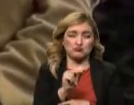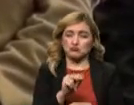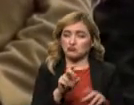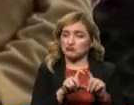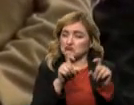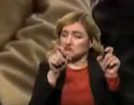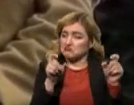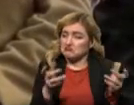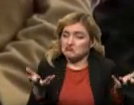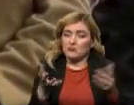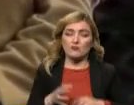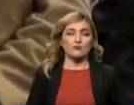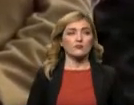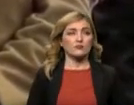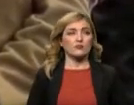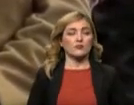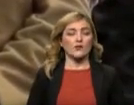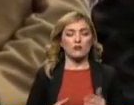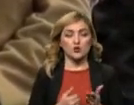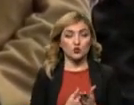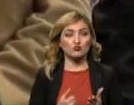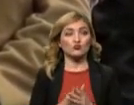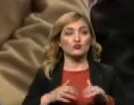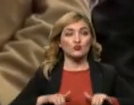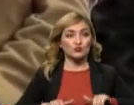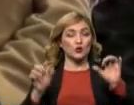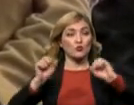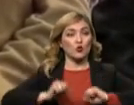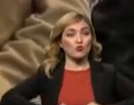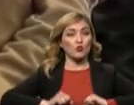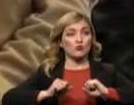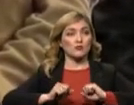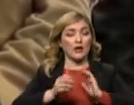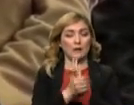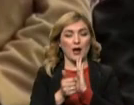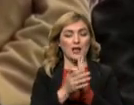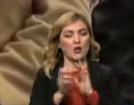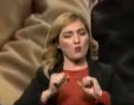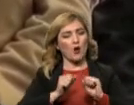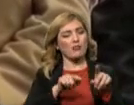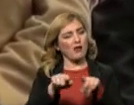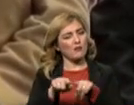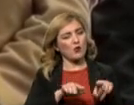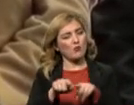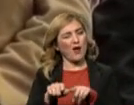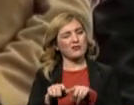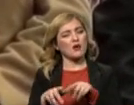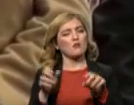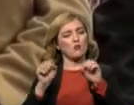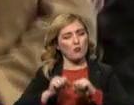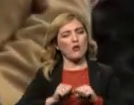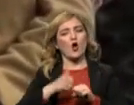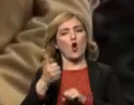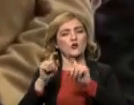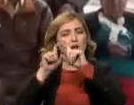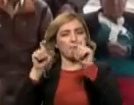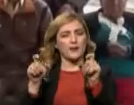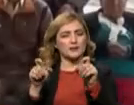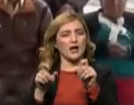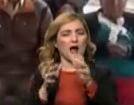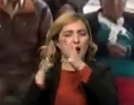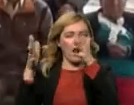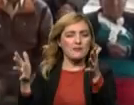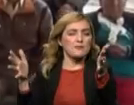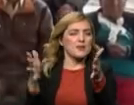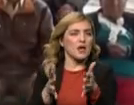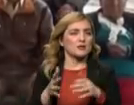estamos en la batalla continua de poder devolver capacidades competitivas a los pequeños y medianos productores. A